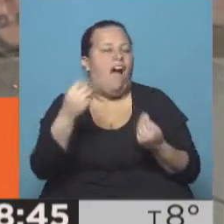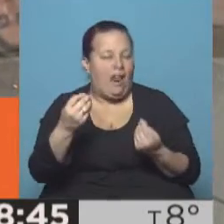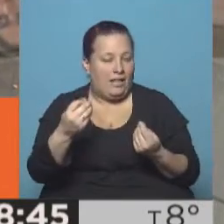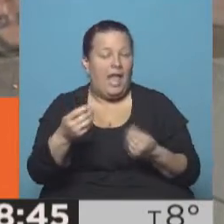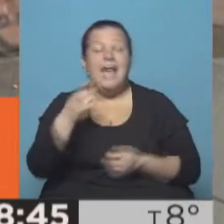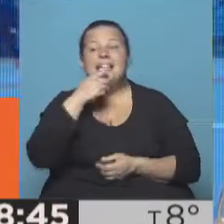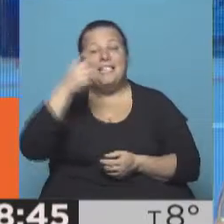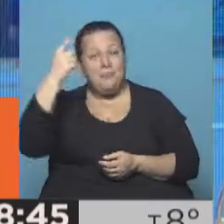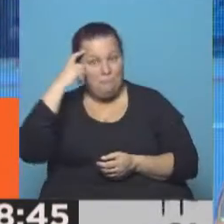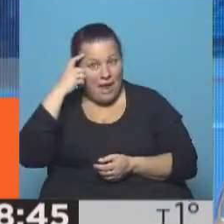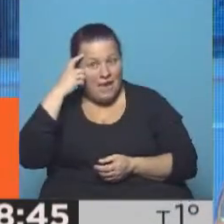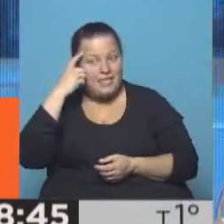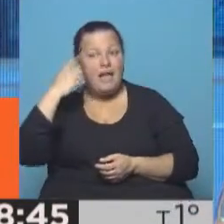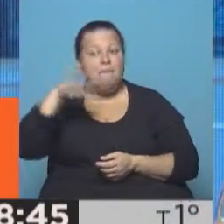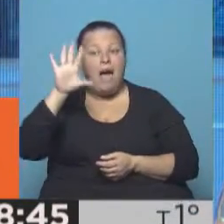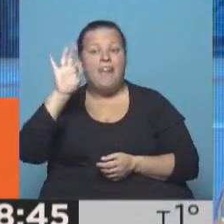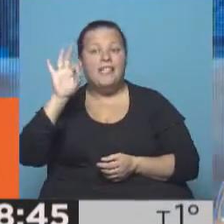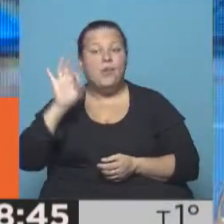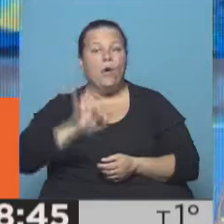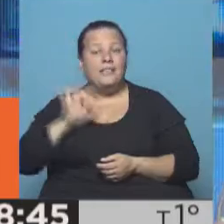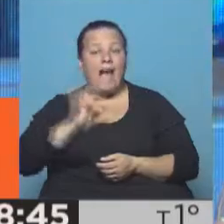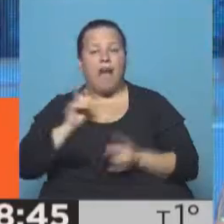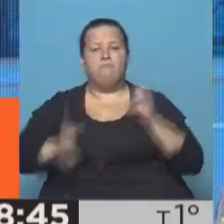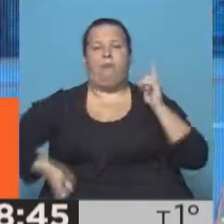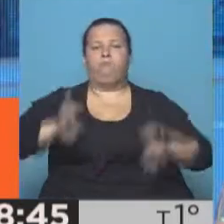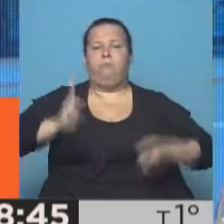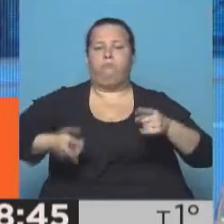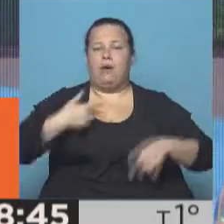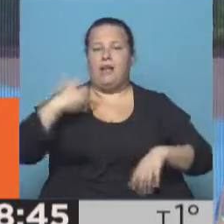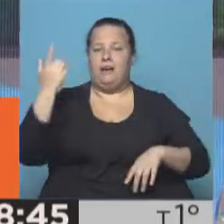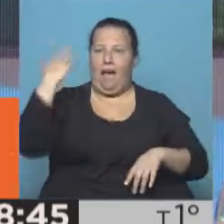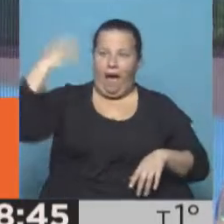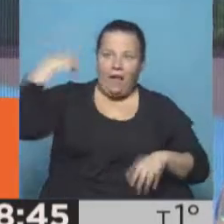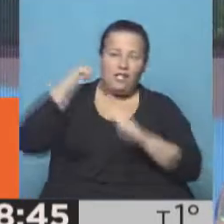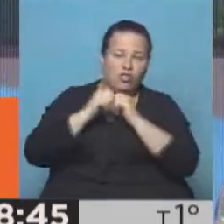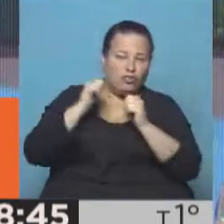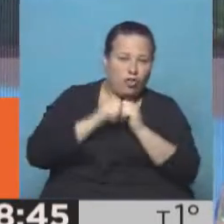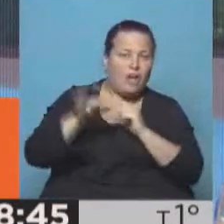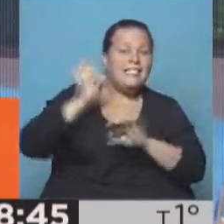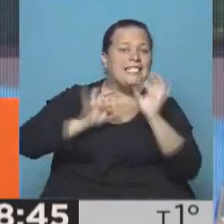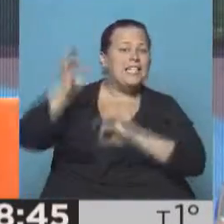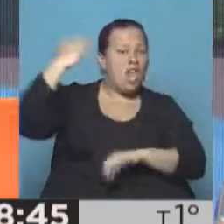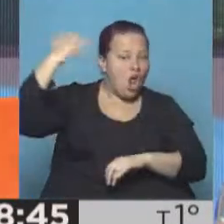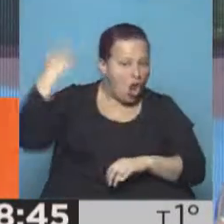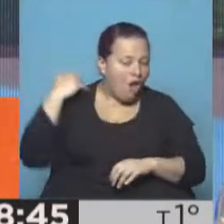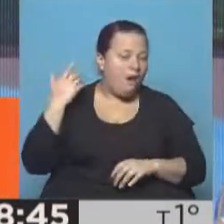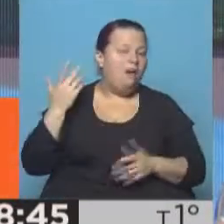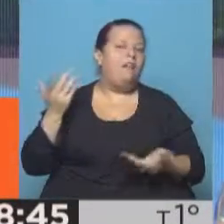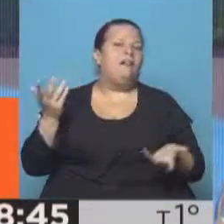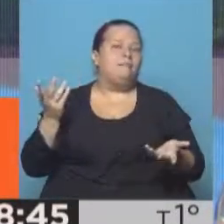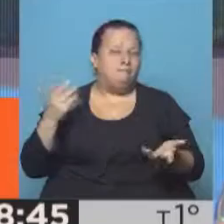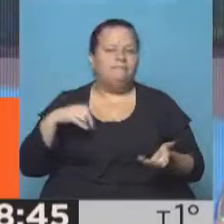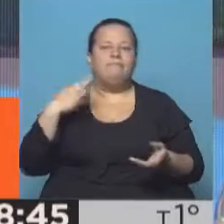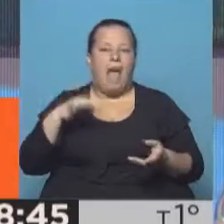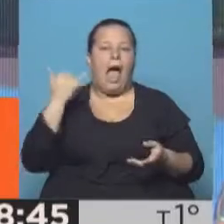Si pensamos que tenemos más de 50 años de autoritarismo en nuestras espaldas, en el siglo pasado, decimos